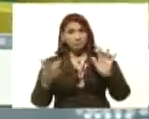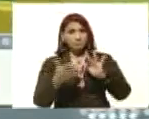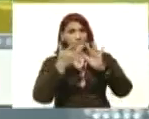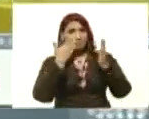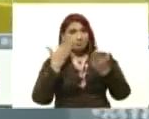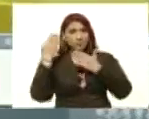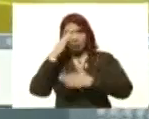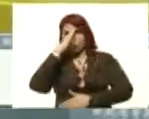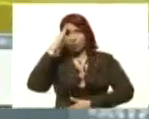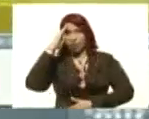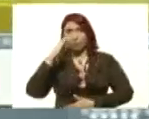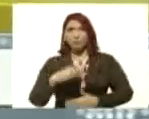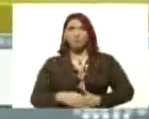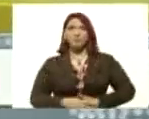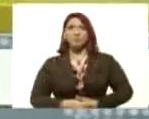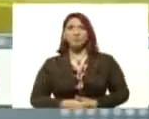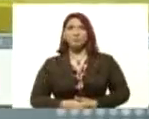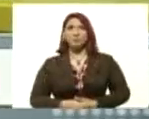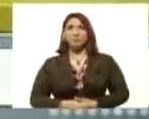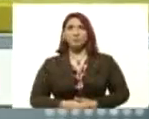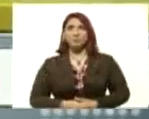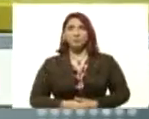Diosdado!